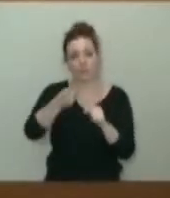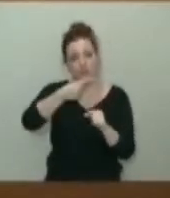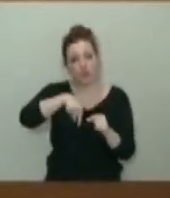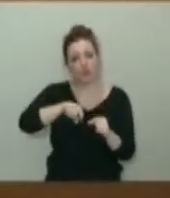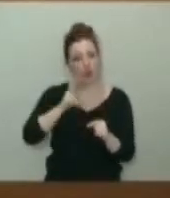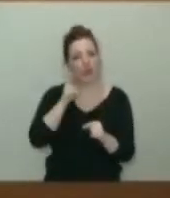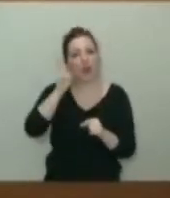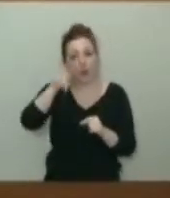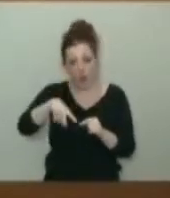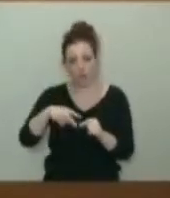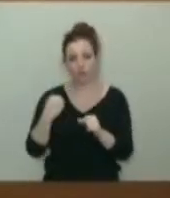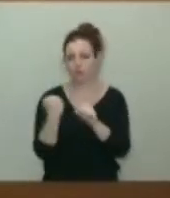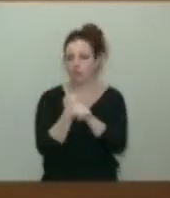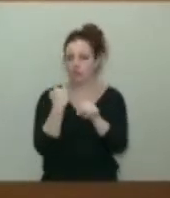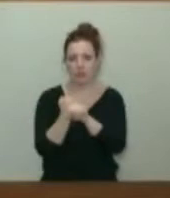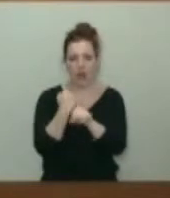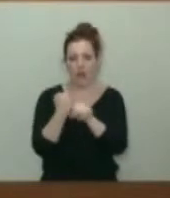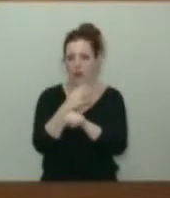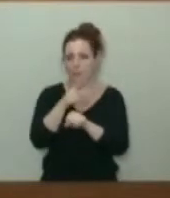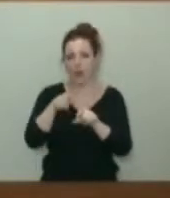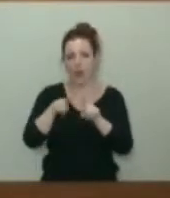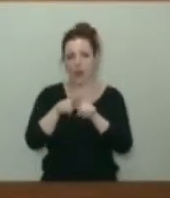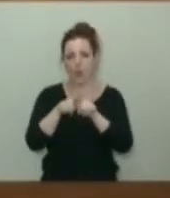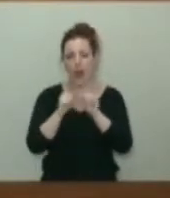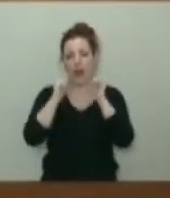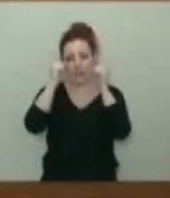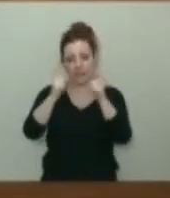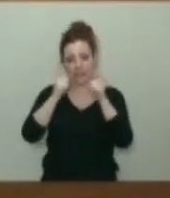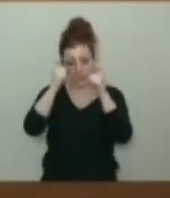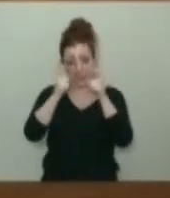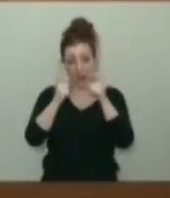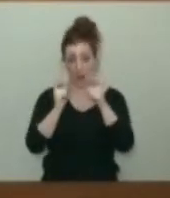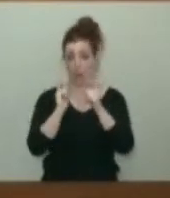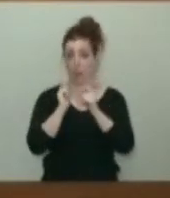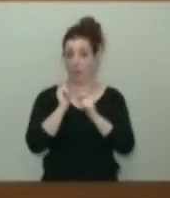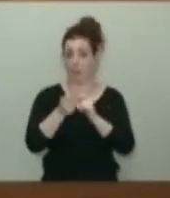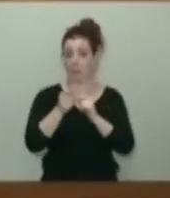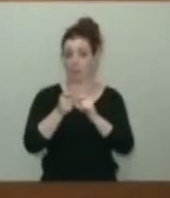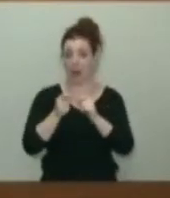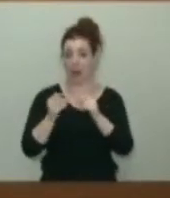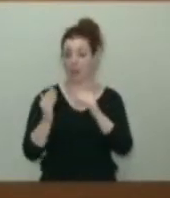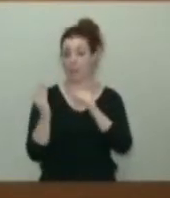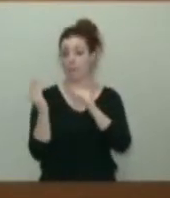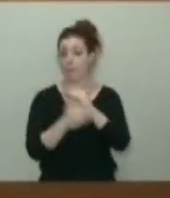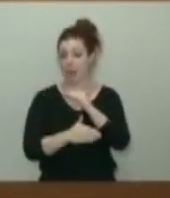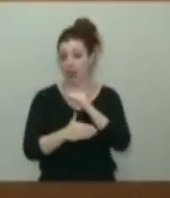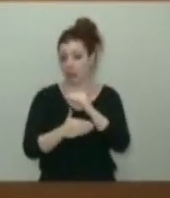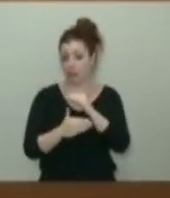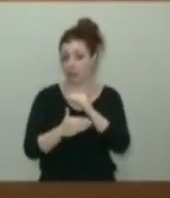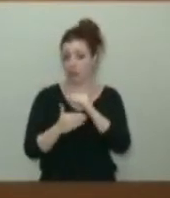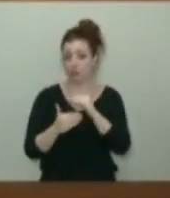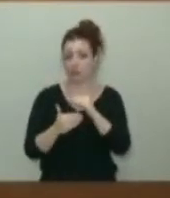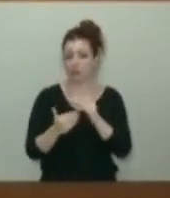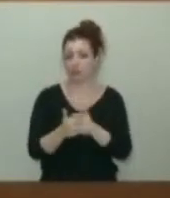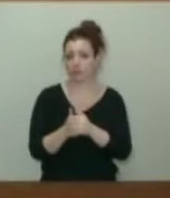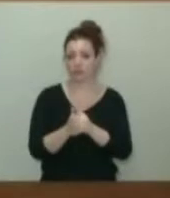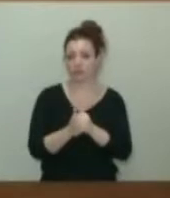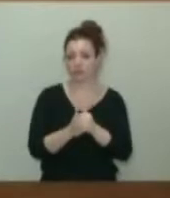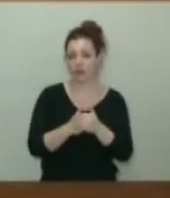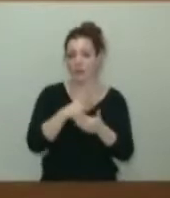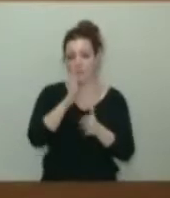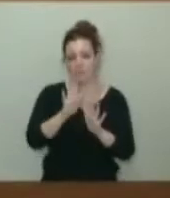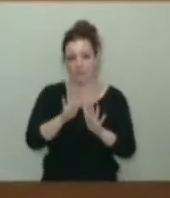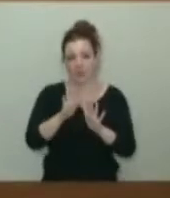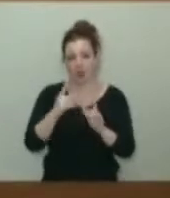se ha trabajado por reducir los plazos de pago a proveedores, aunque todavía estamos muy lejos de cumplir los